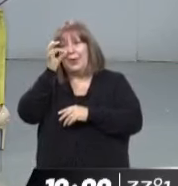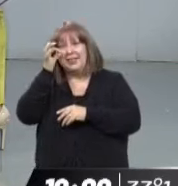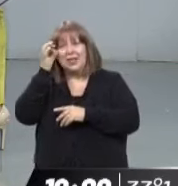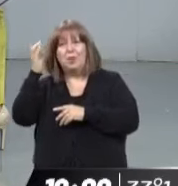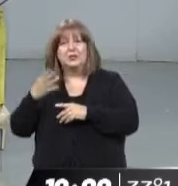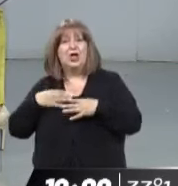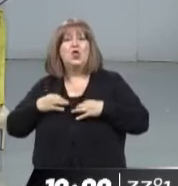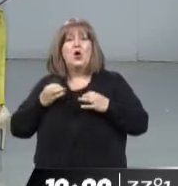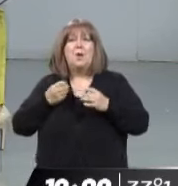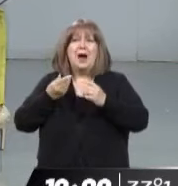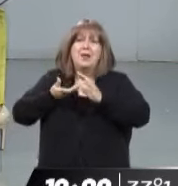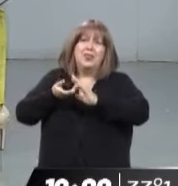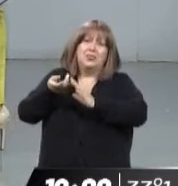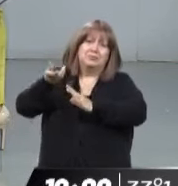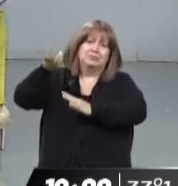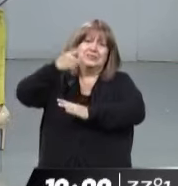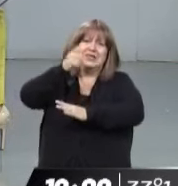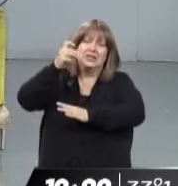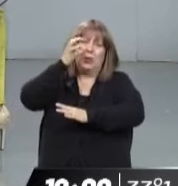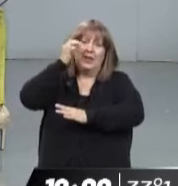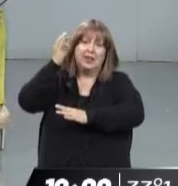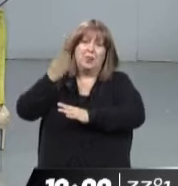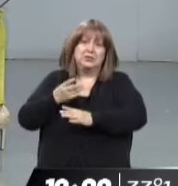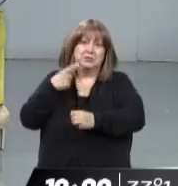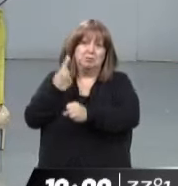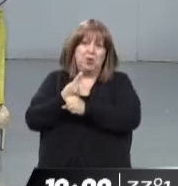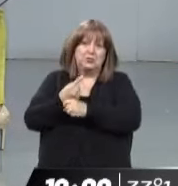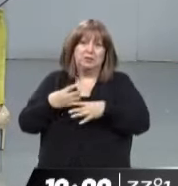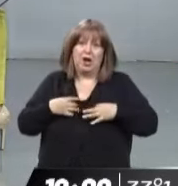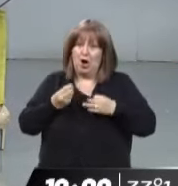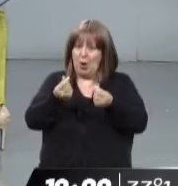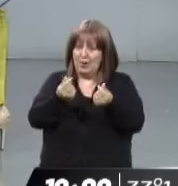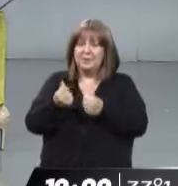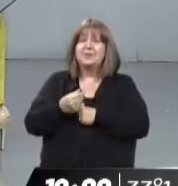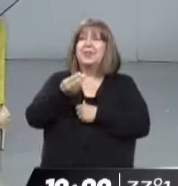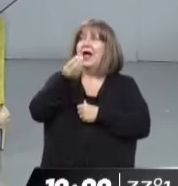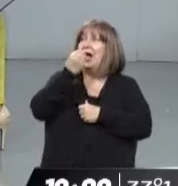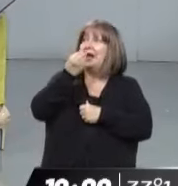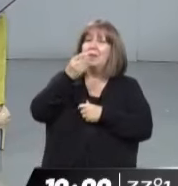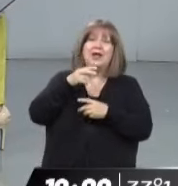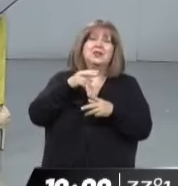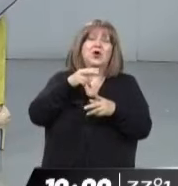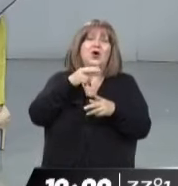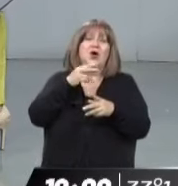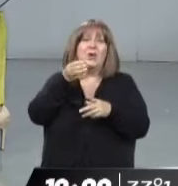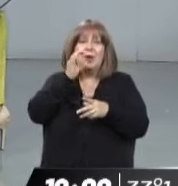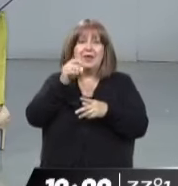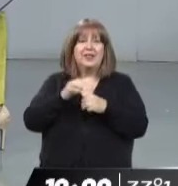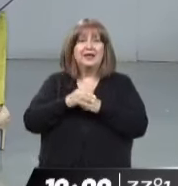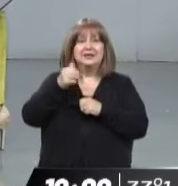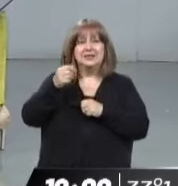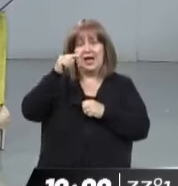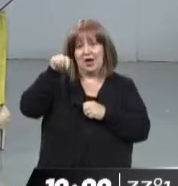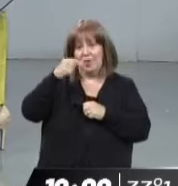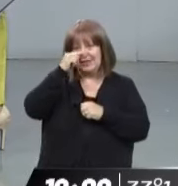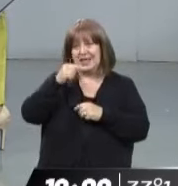La ropa está realmente y casi literalmente incomparable para muchos argentinos. ¿Alimentos y bebidas que se te pasó? Perdón, 6,7 alimentos y bebidas,